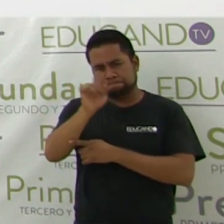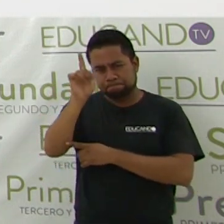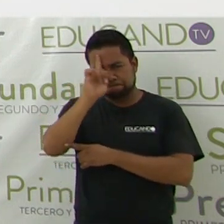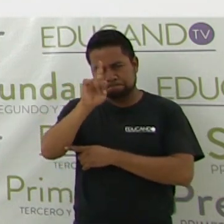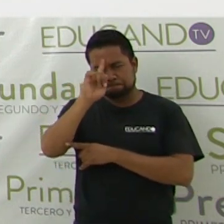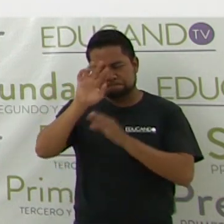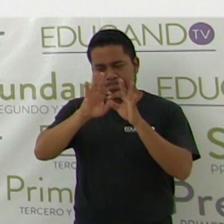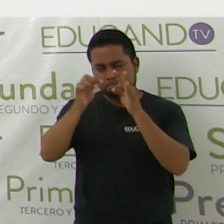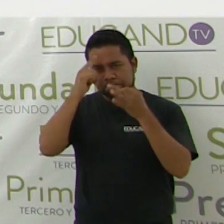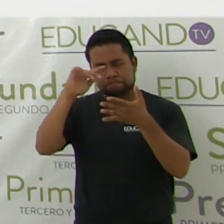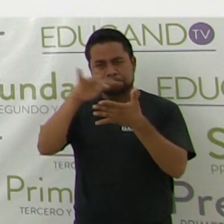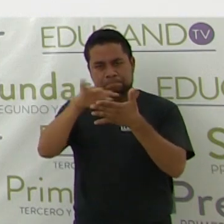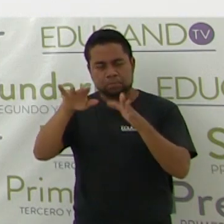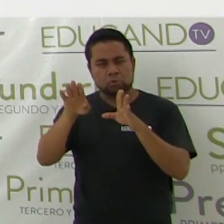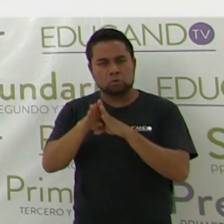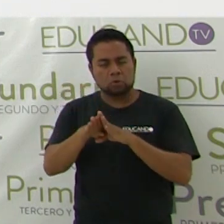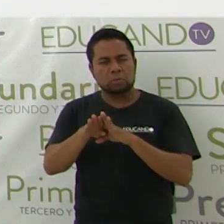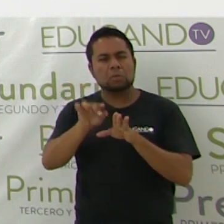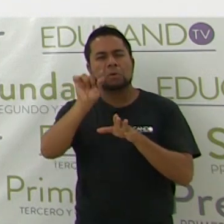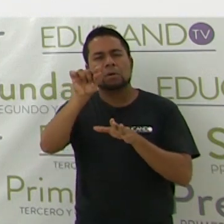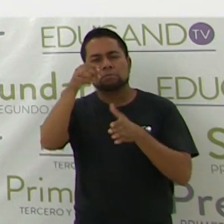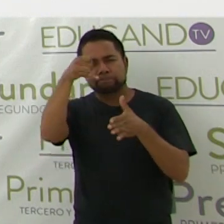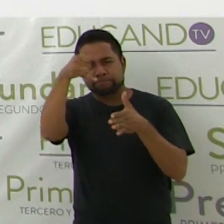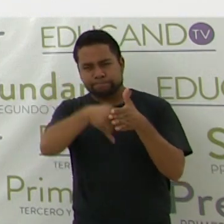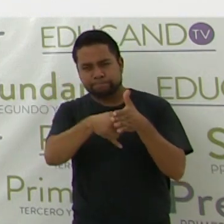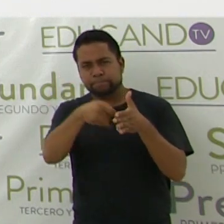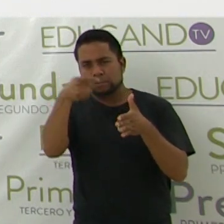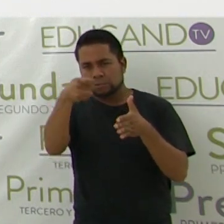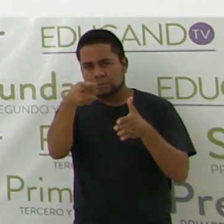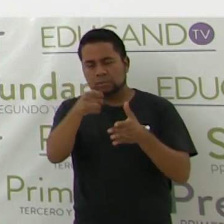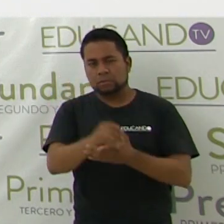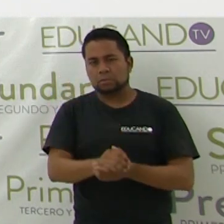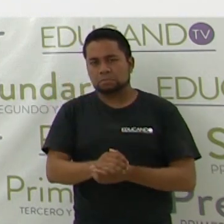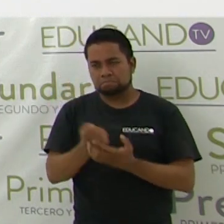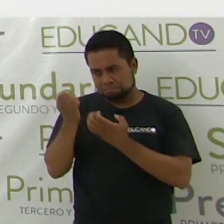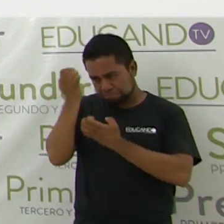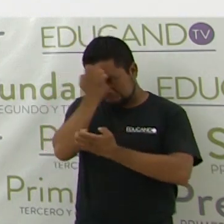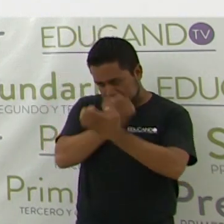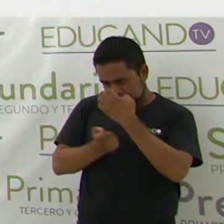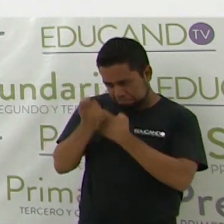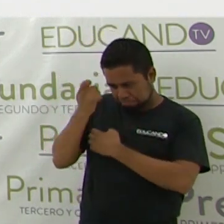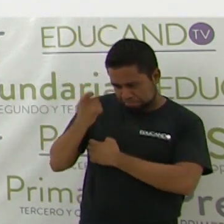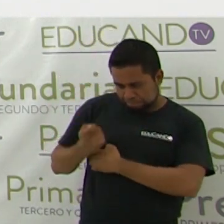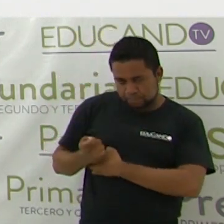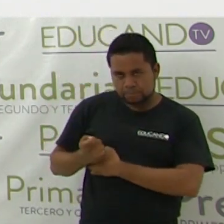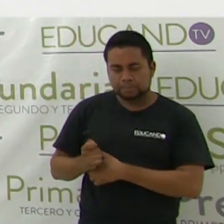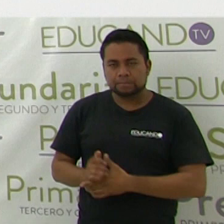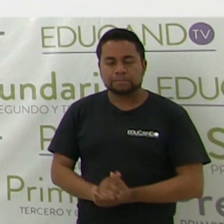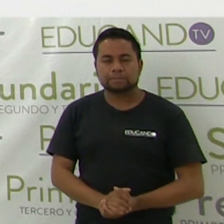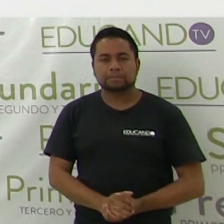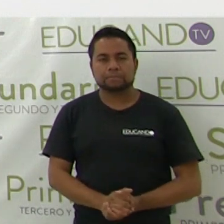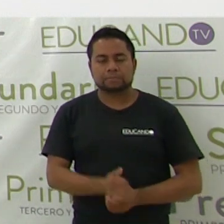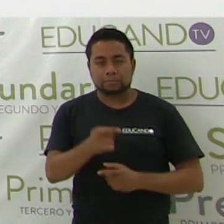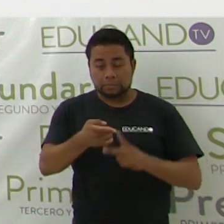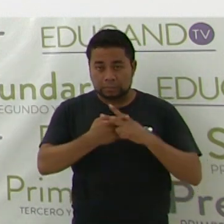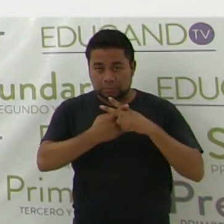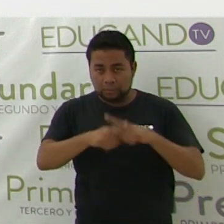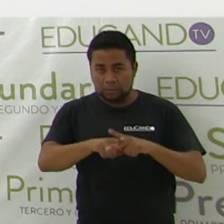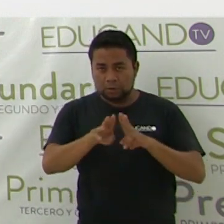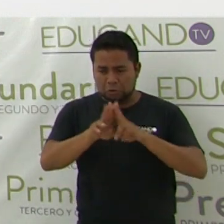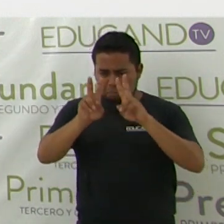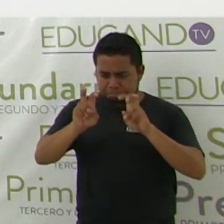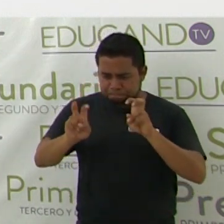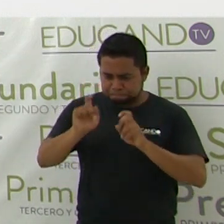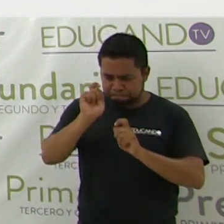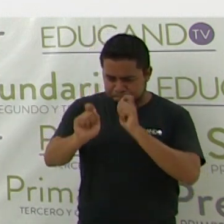cual ya es un poco más profundo, el cual es analizar. Y vamos a empezar analizando